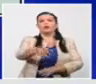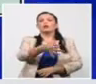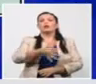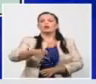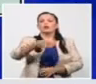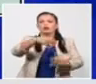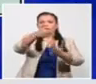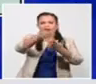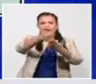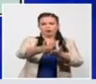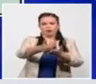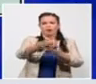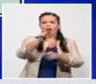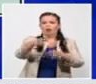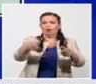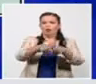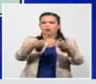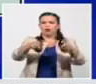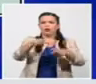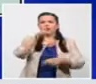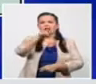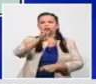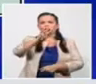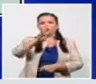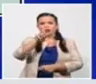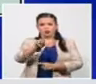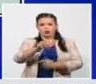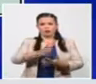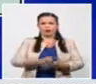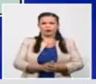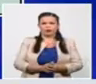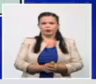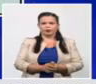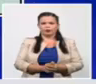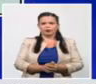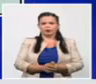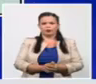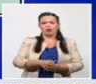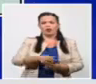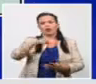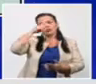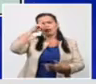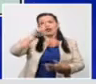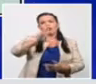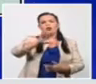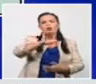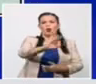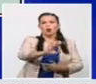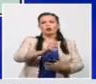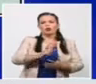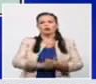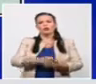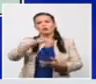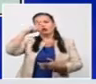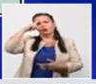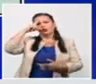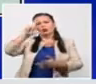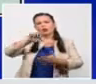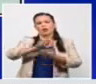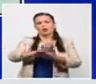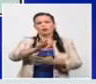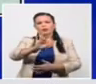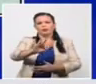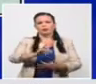con la mayor cifra, 131. San Luis 8, Songolamaya 12, Mella 5, Palma